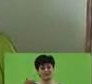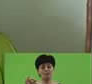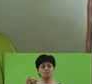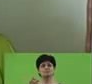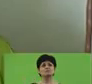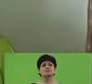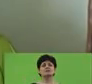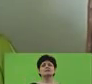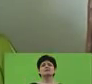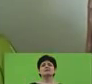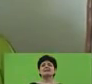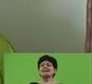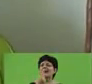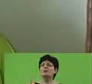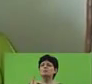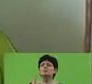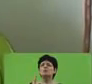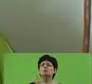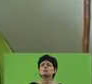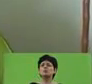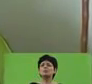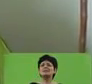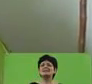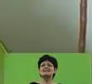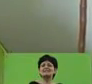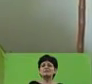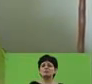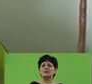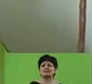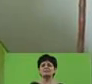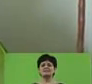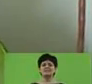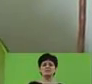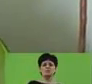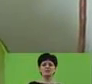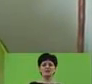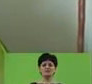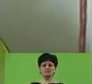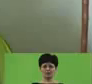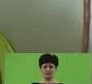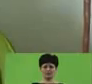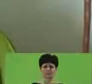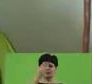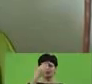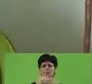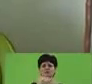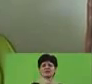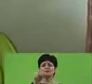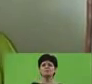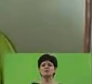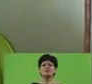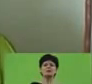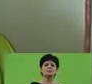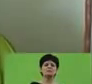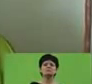uno también tiene que trabajar sobre su sensualidad, su sensualidad, porque qué se le transmite